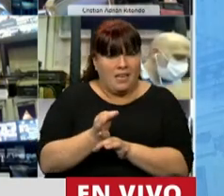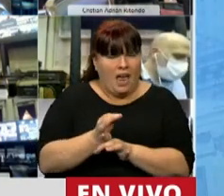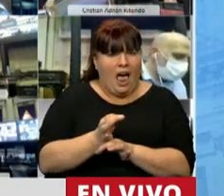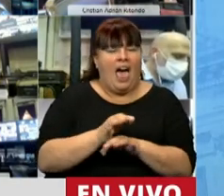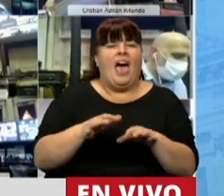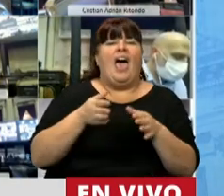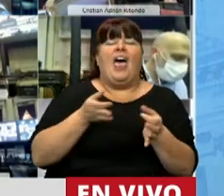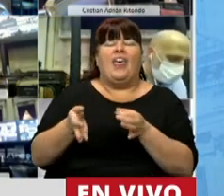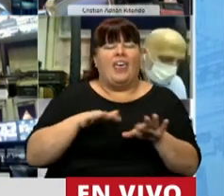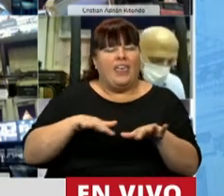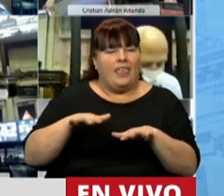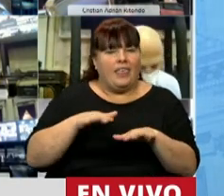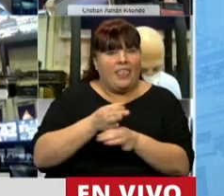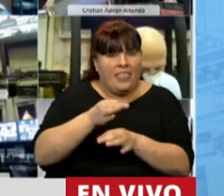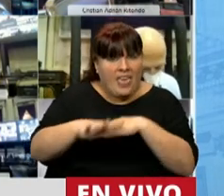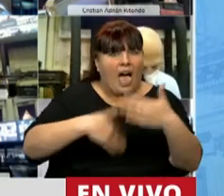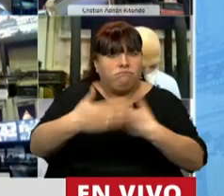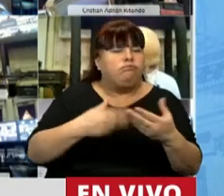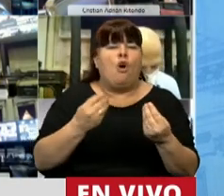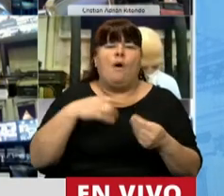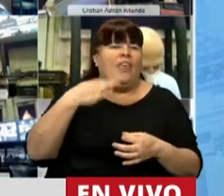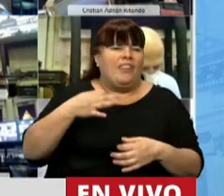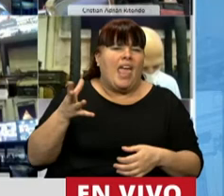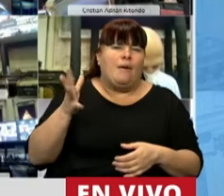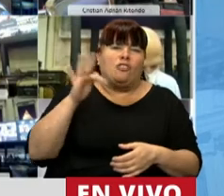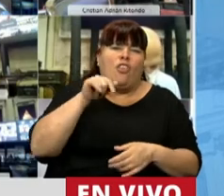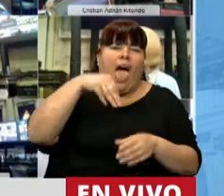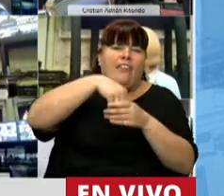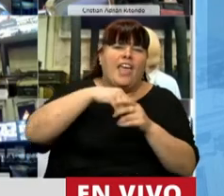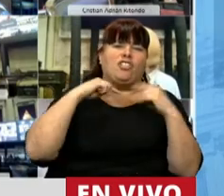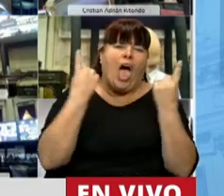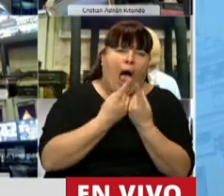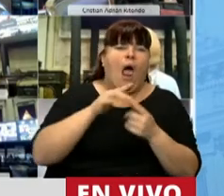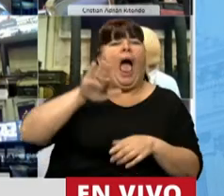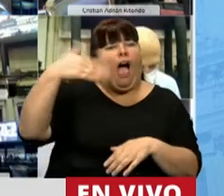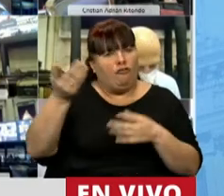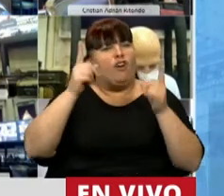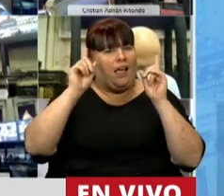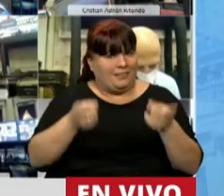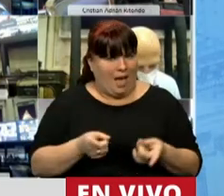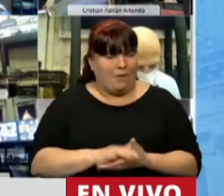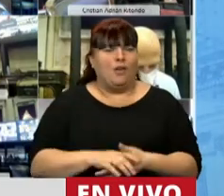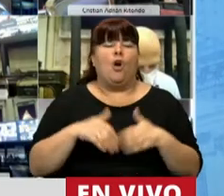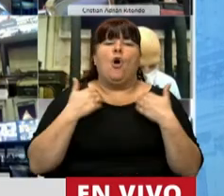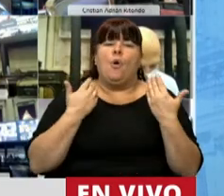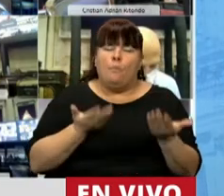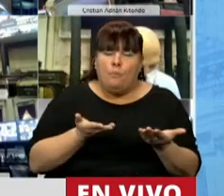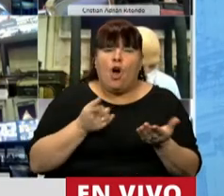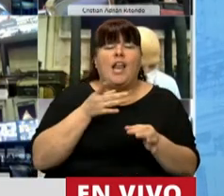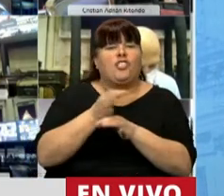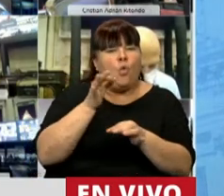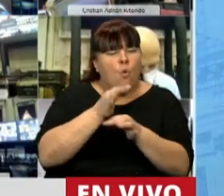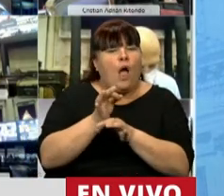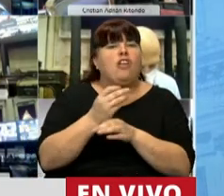la didáctica y la práctica deben ser pan cotidiano del aula y fuera de ella. Entonces la educación